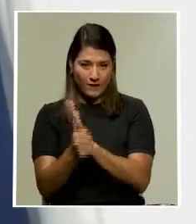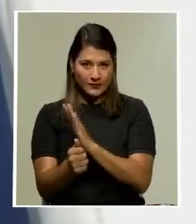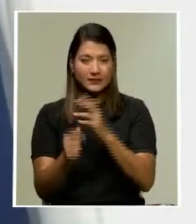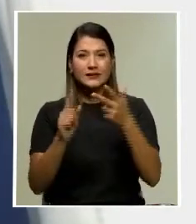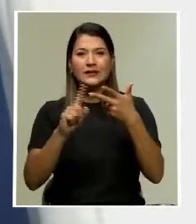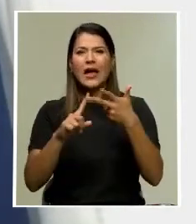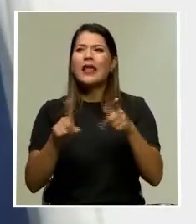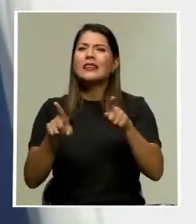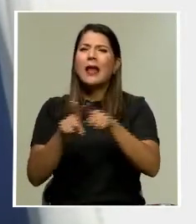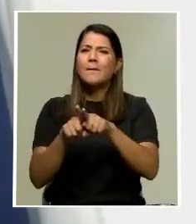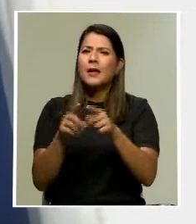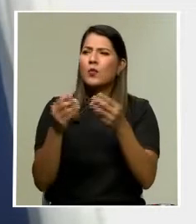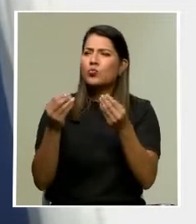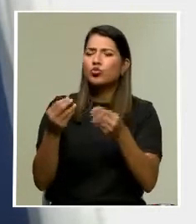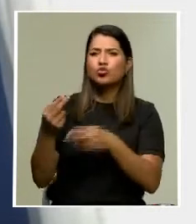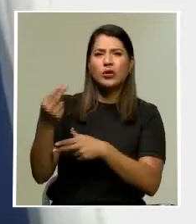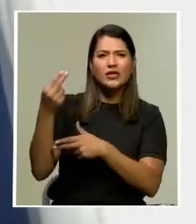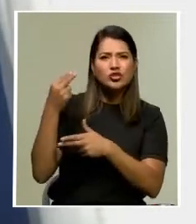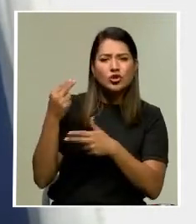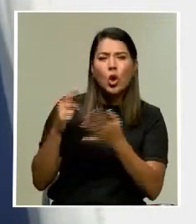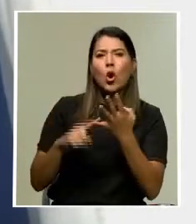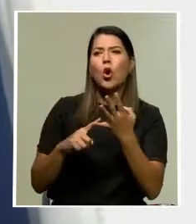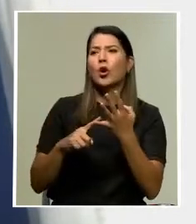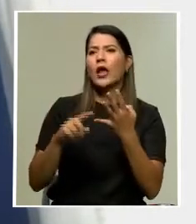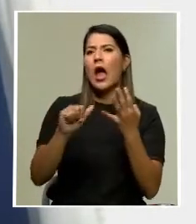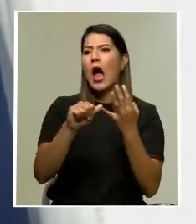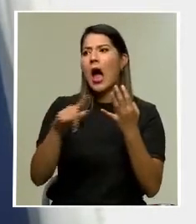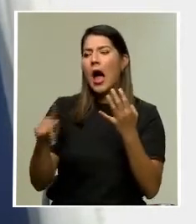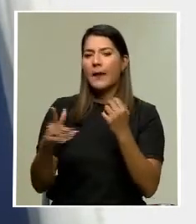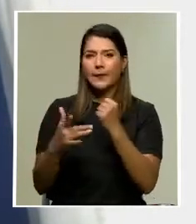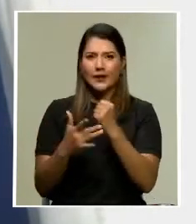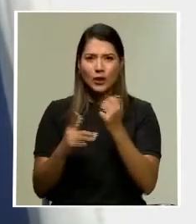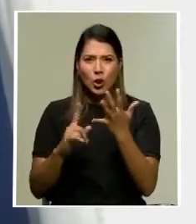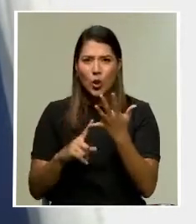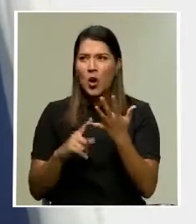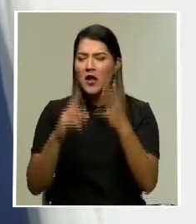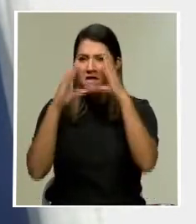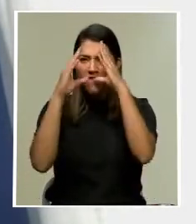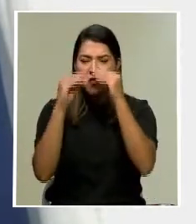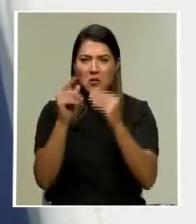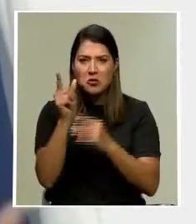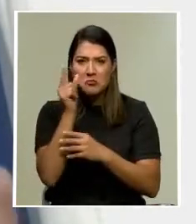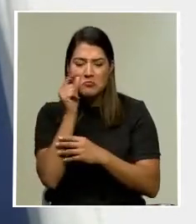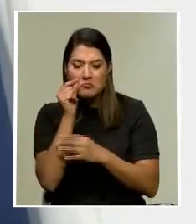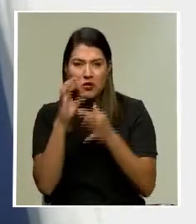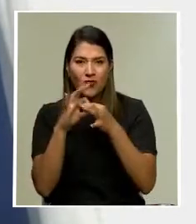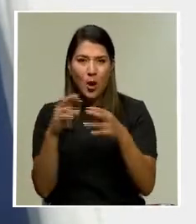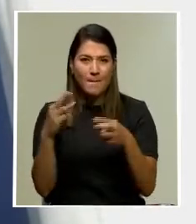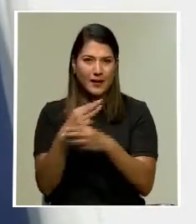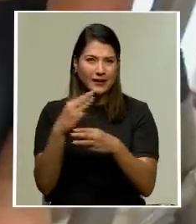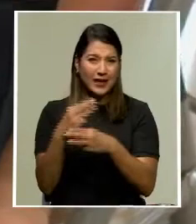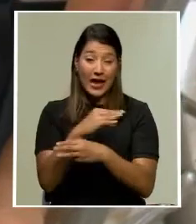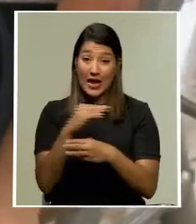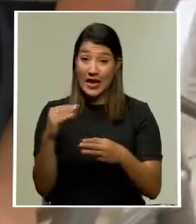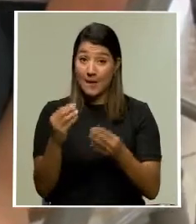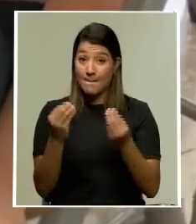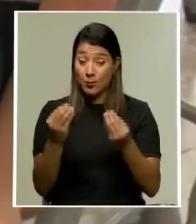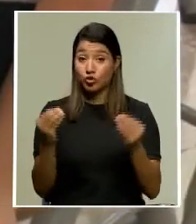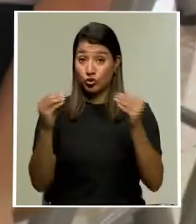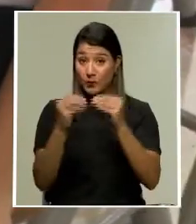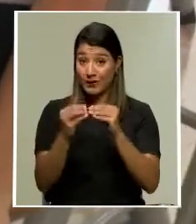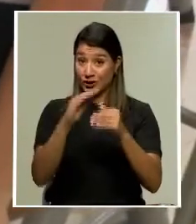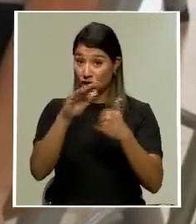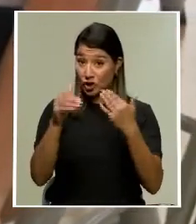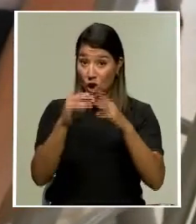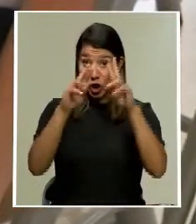referencias históricas, enlaces, aplicaciones tecnológicas, curiosidades matemáticas y muchas secciones más. Todos los temas